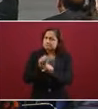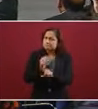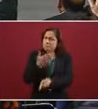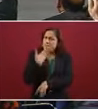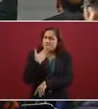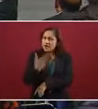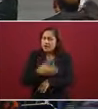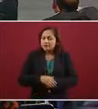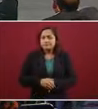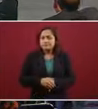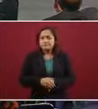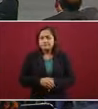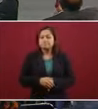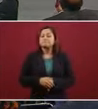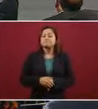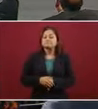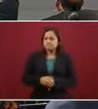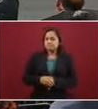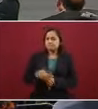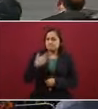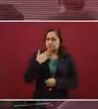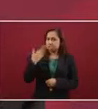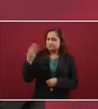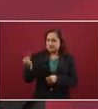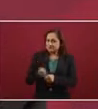Es bueno el secretario